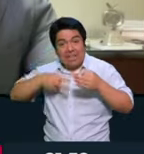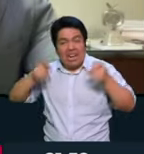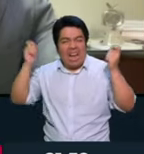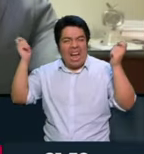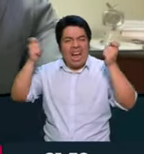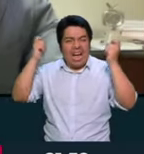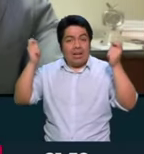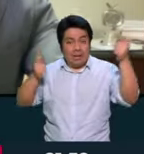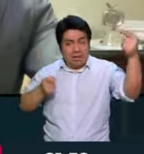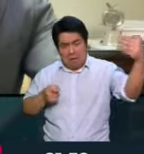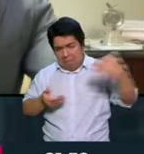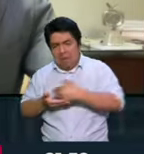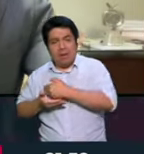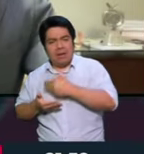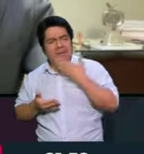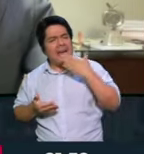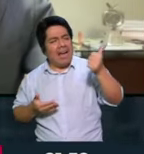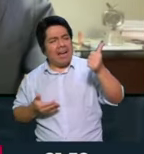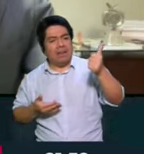celebrando ese tipo de injerencia.